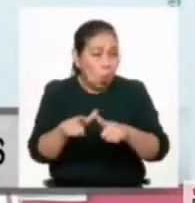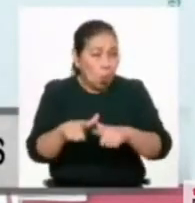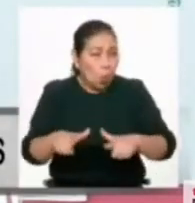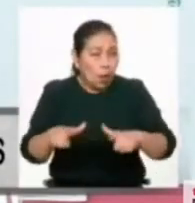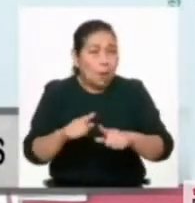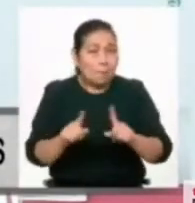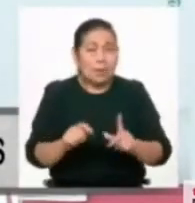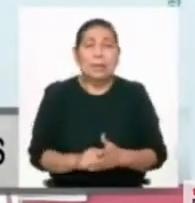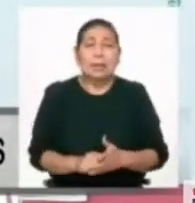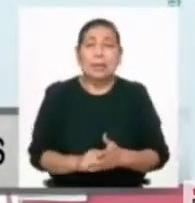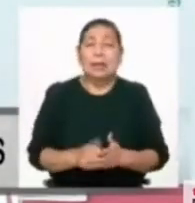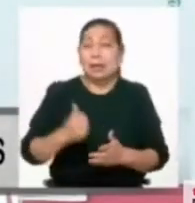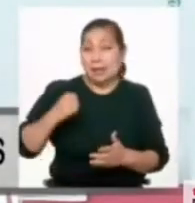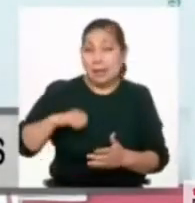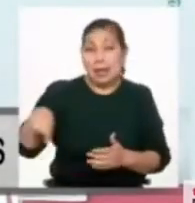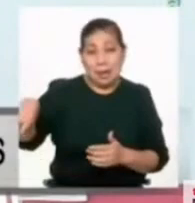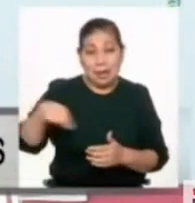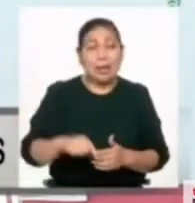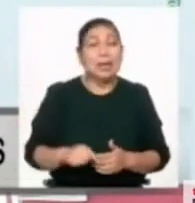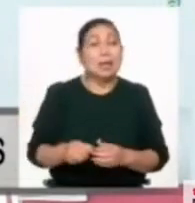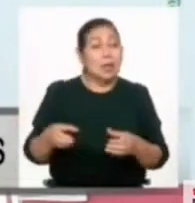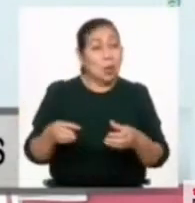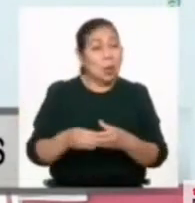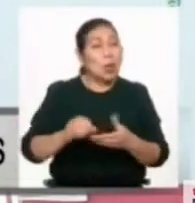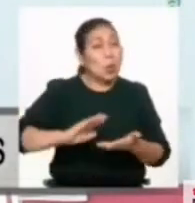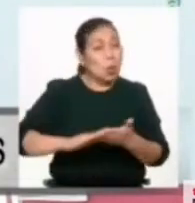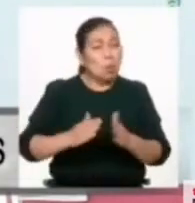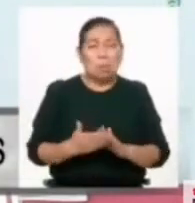terrenos. Incluso el que es alcalde allí, miembro de una